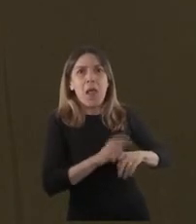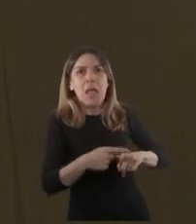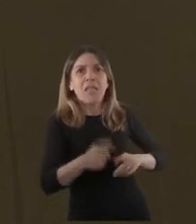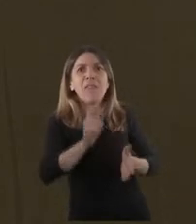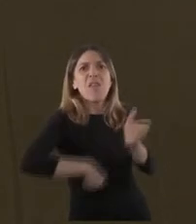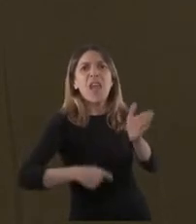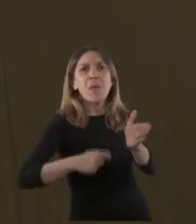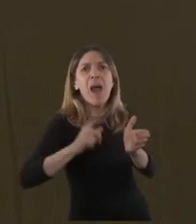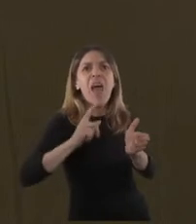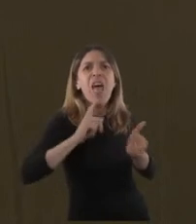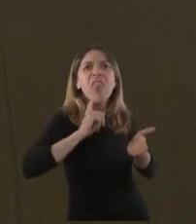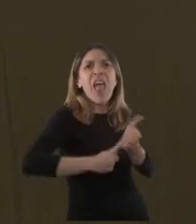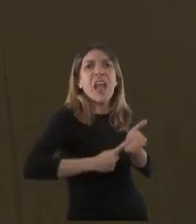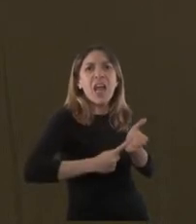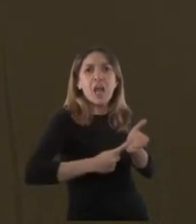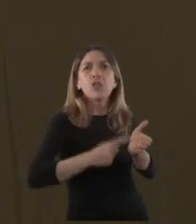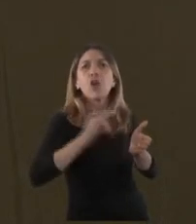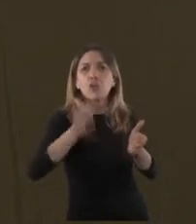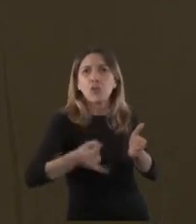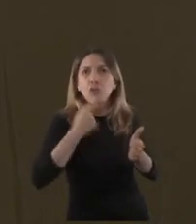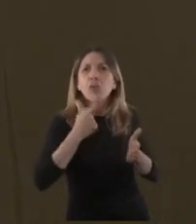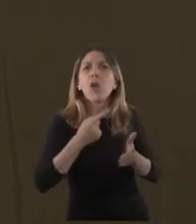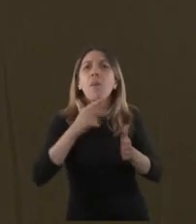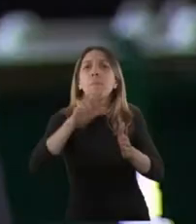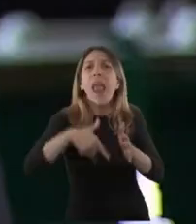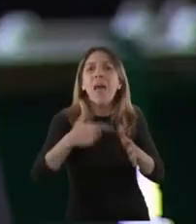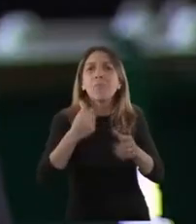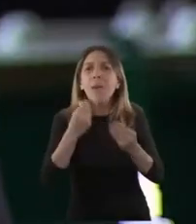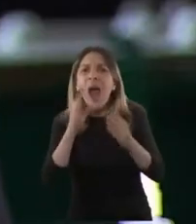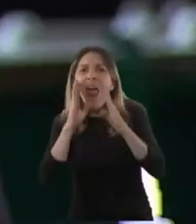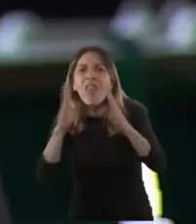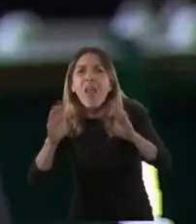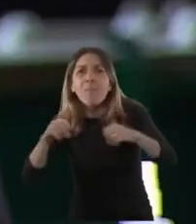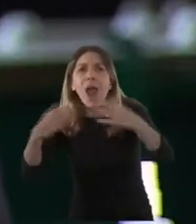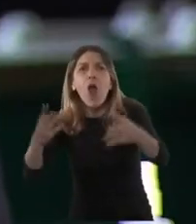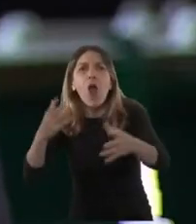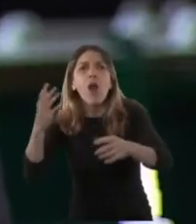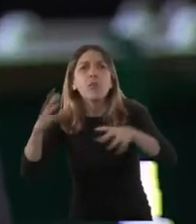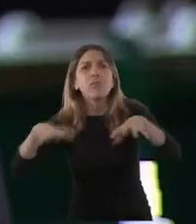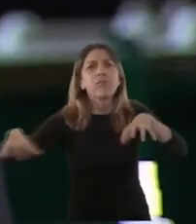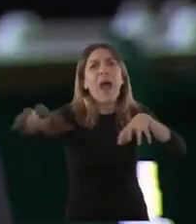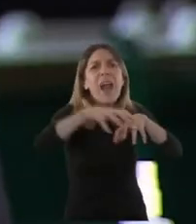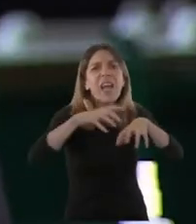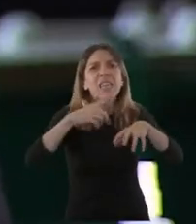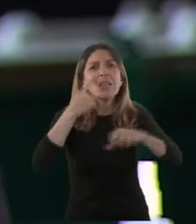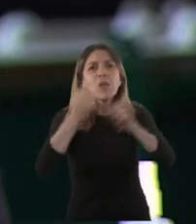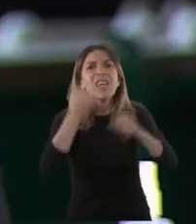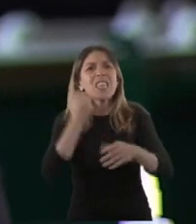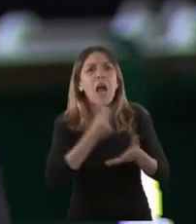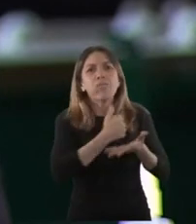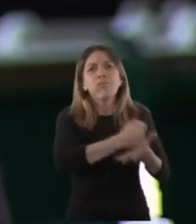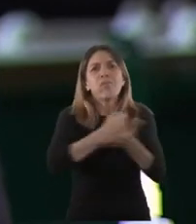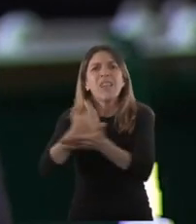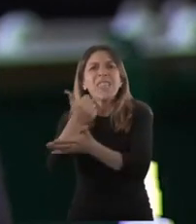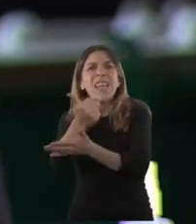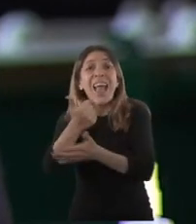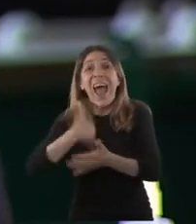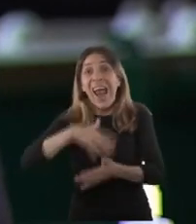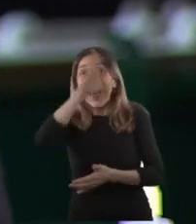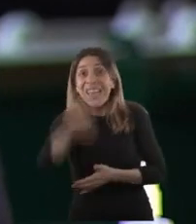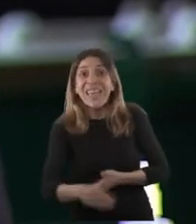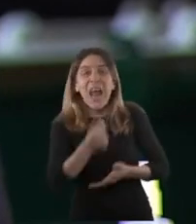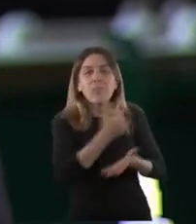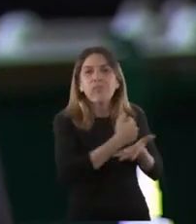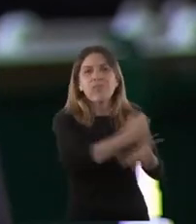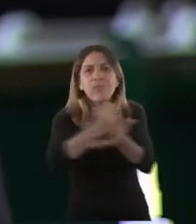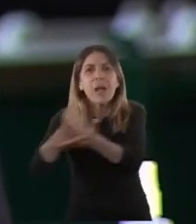y reglamentando este programa de parques industriales que ya financió 67 parques industriales en todo el